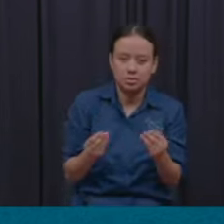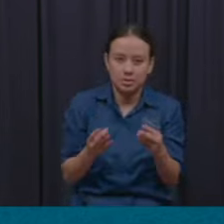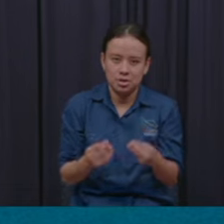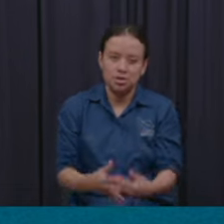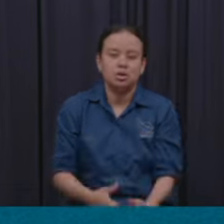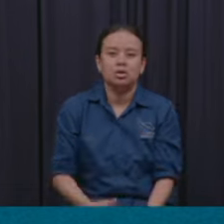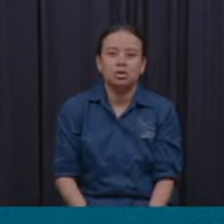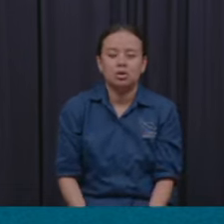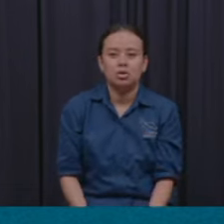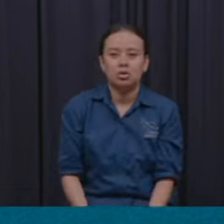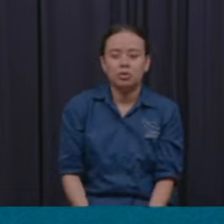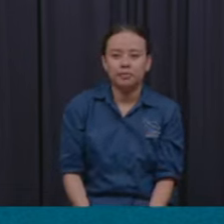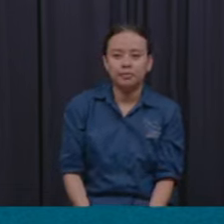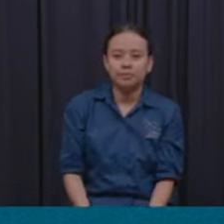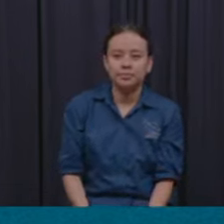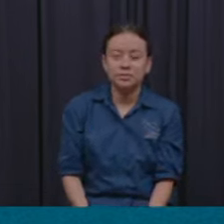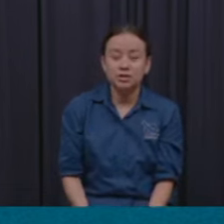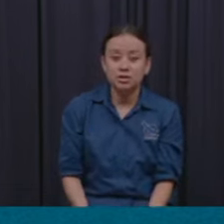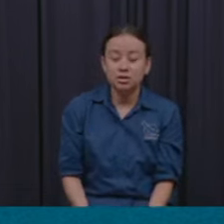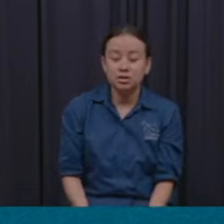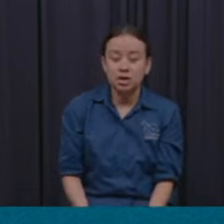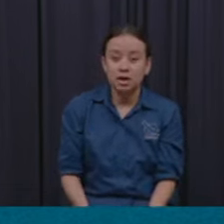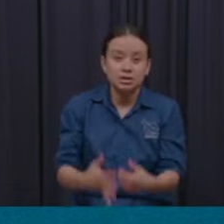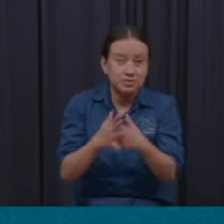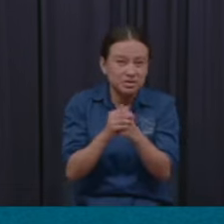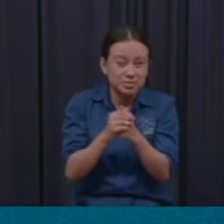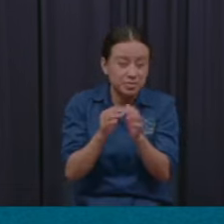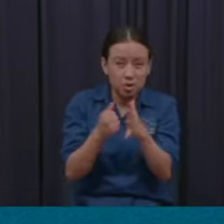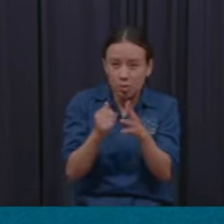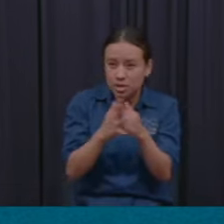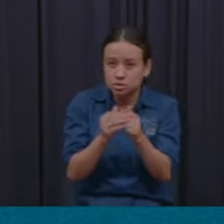no es que has estado viendo la película de Chucky.